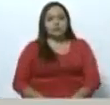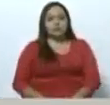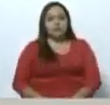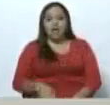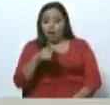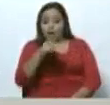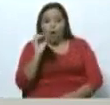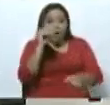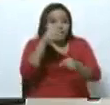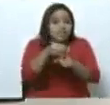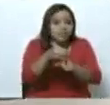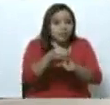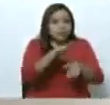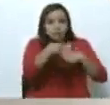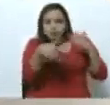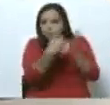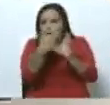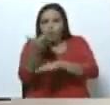todos los gobiernos.